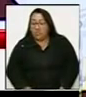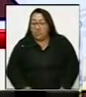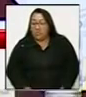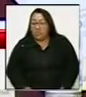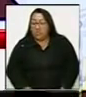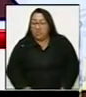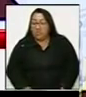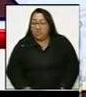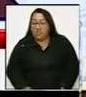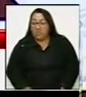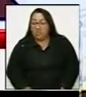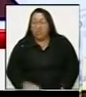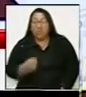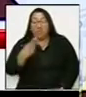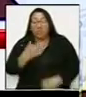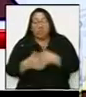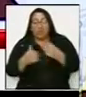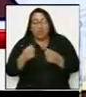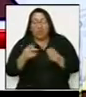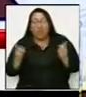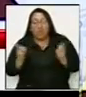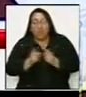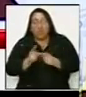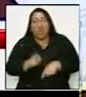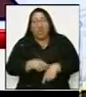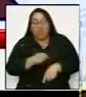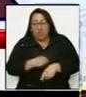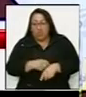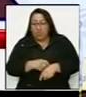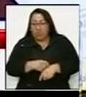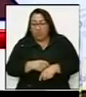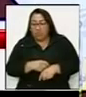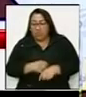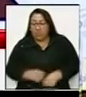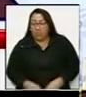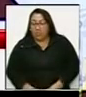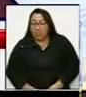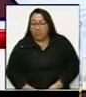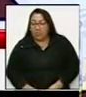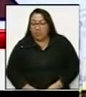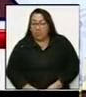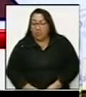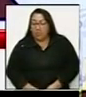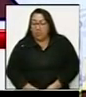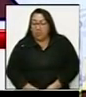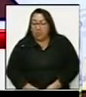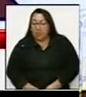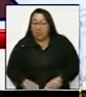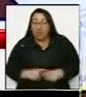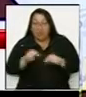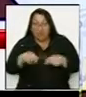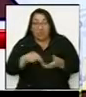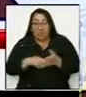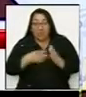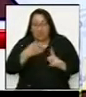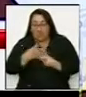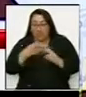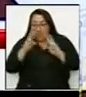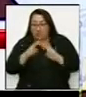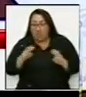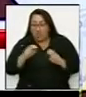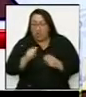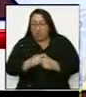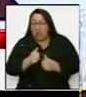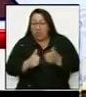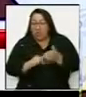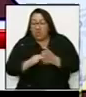observación porque dice que es un proceso de mediano y largo plazo, el estratégico, pero es que es a eso a lo que se apunta, a una evaluación en la